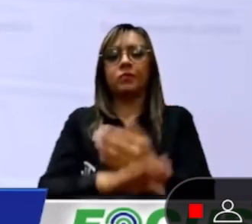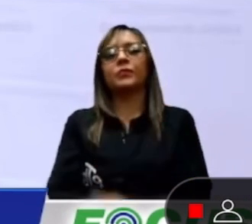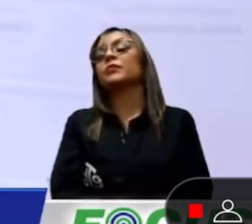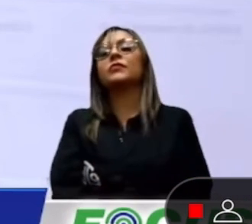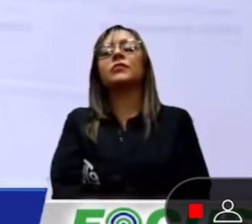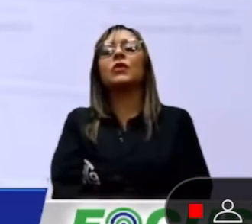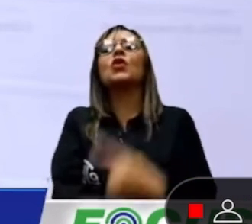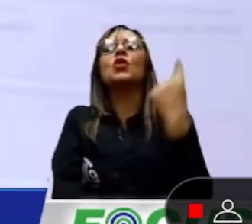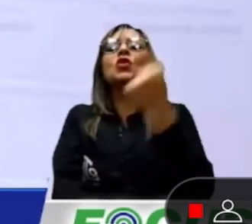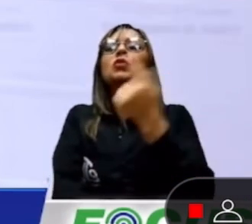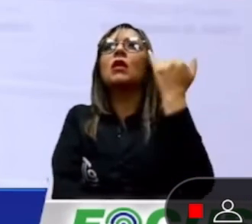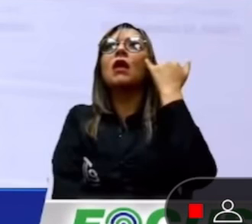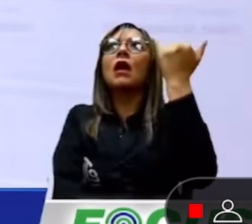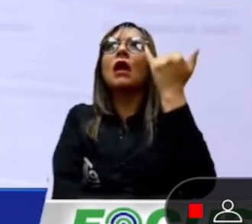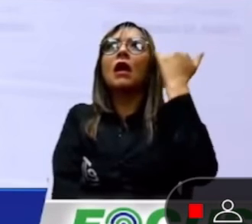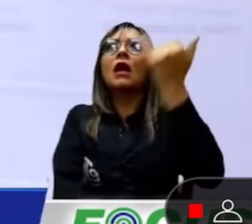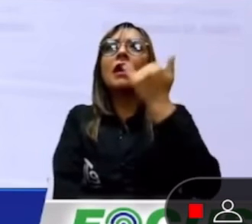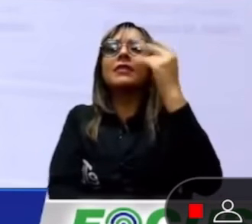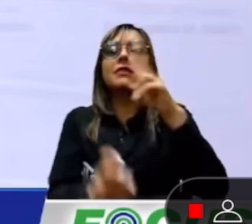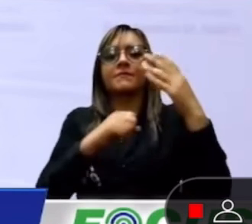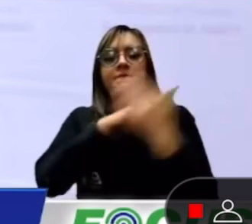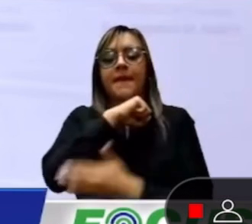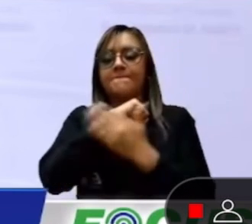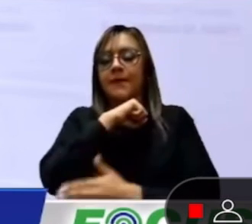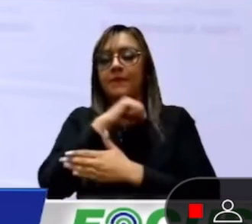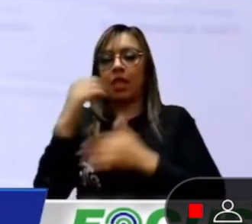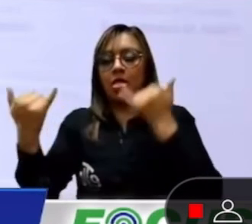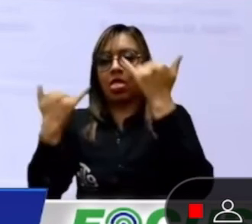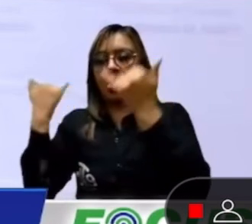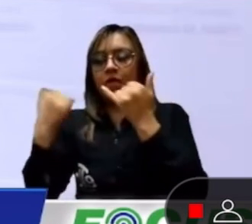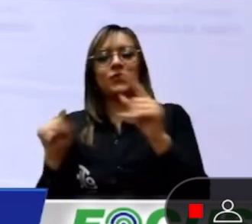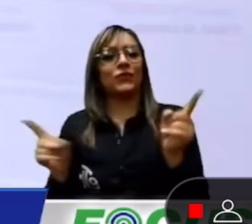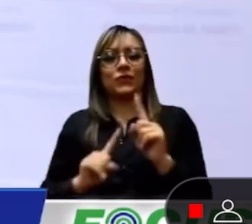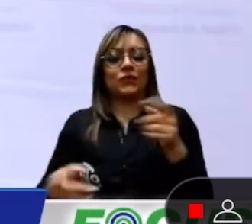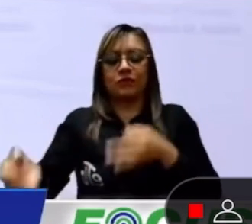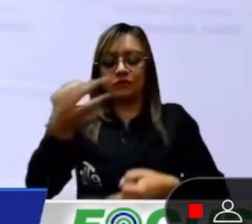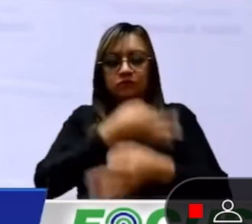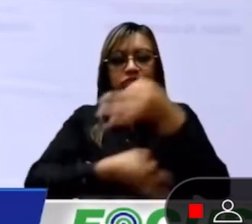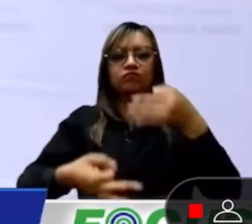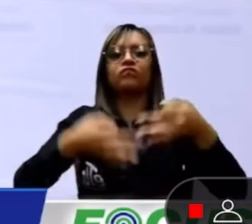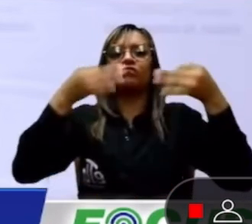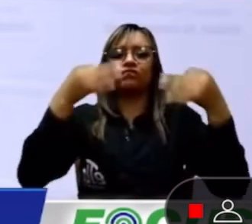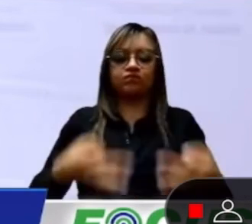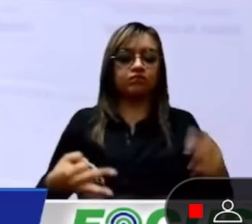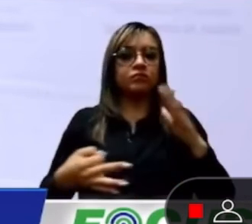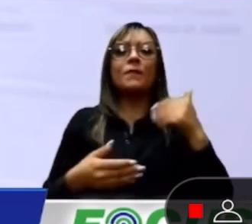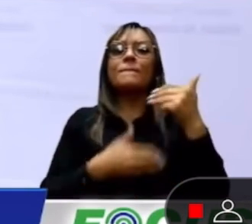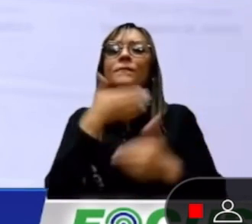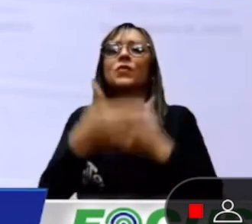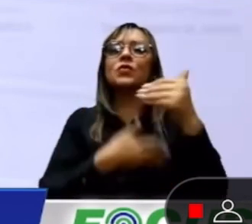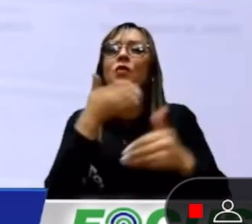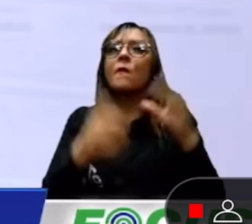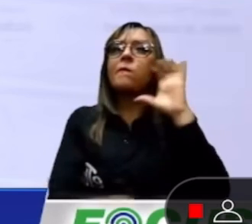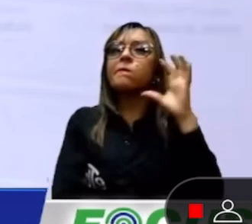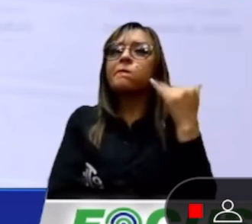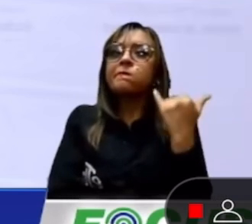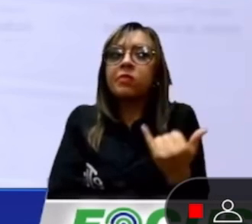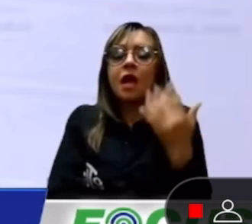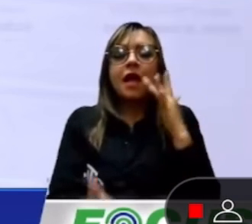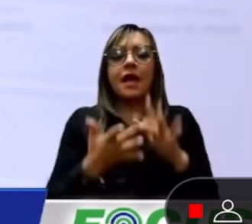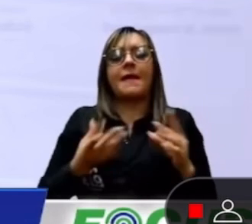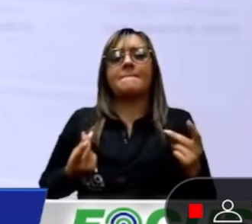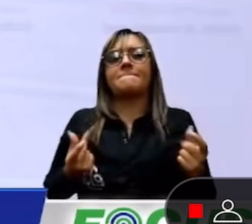no se trata solo de crear tipos penales sino de asegurar que los procedimientos actuales sean